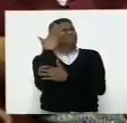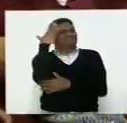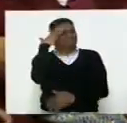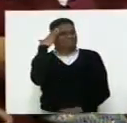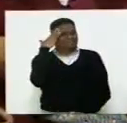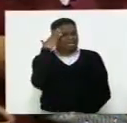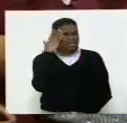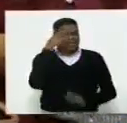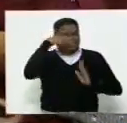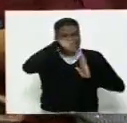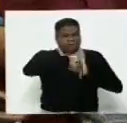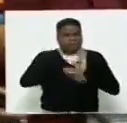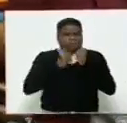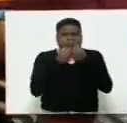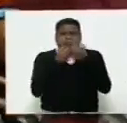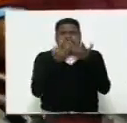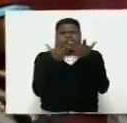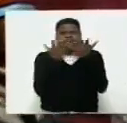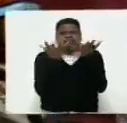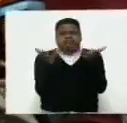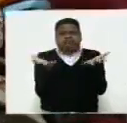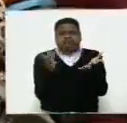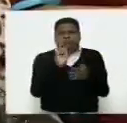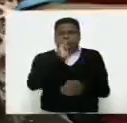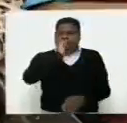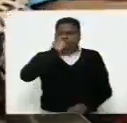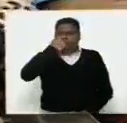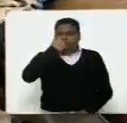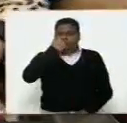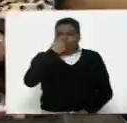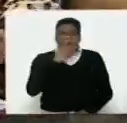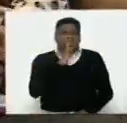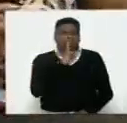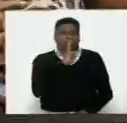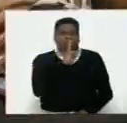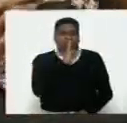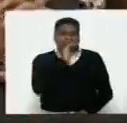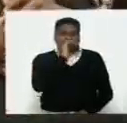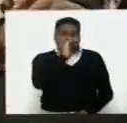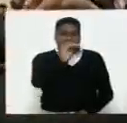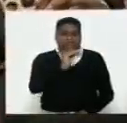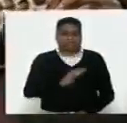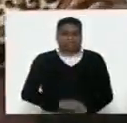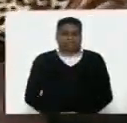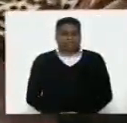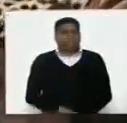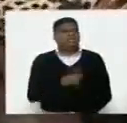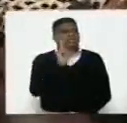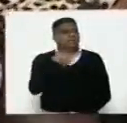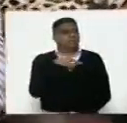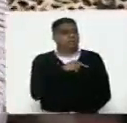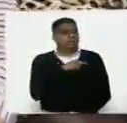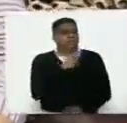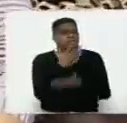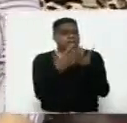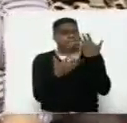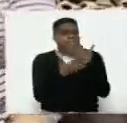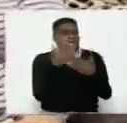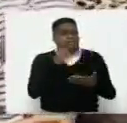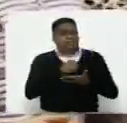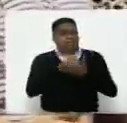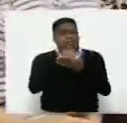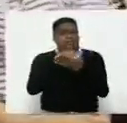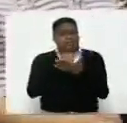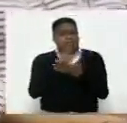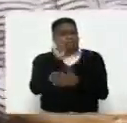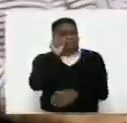lo íntimo, y nosotras como promotoras comunales de parto humanizado le hemos brindado esa mano amiga. Hemos